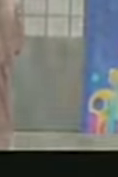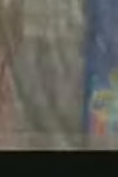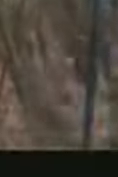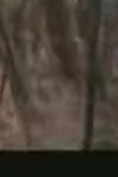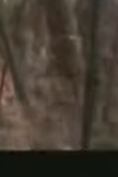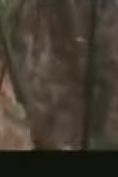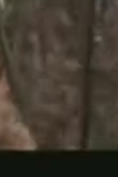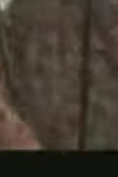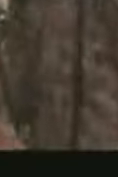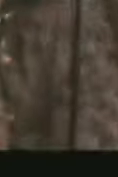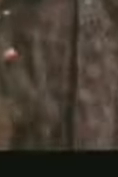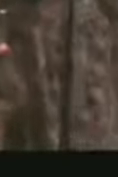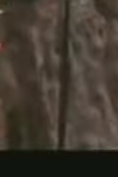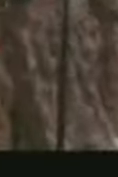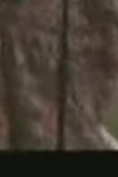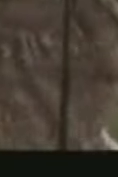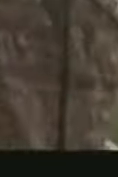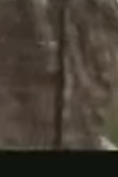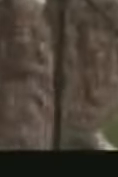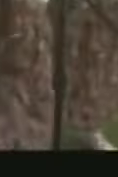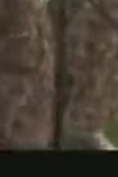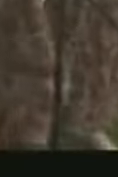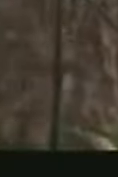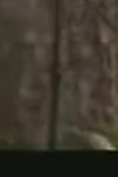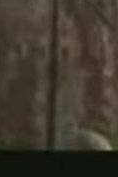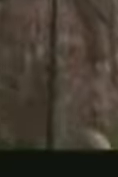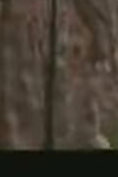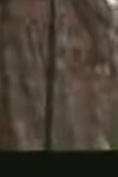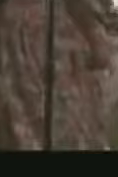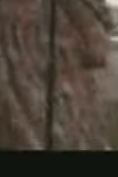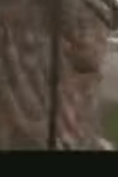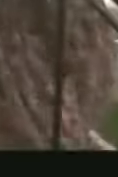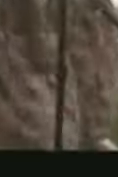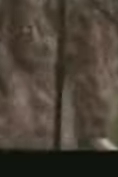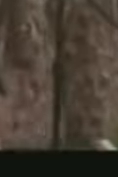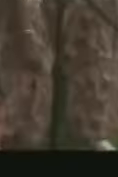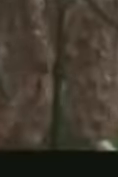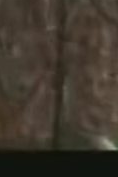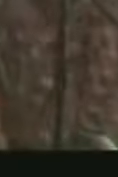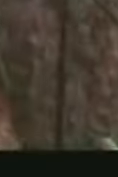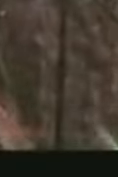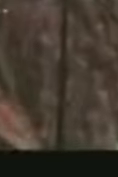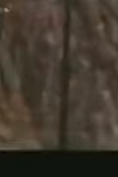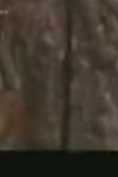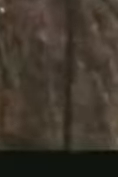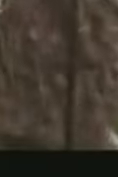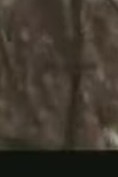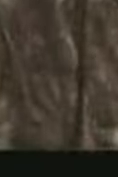África. ¡Africa! ¡Africa es mi tierra! ¡Yo